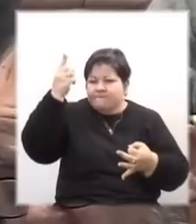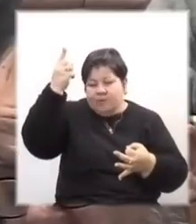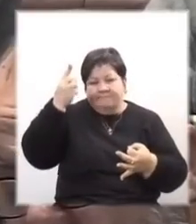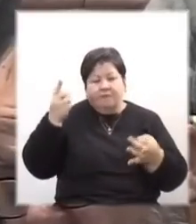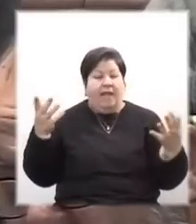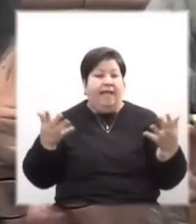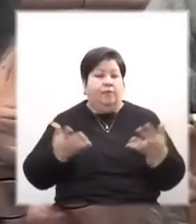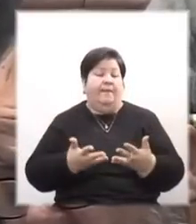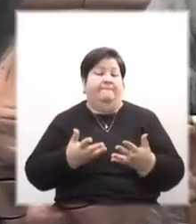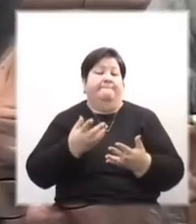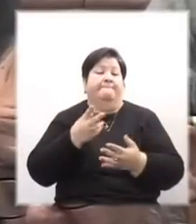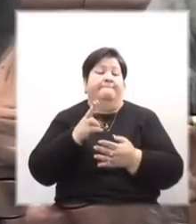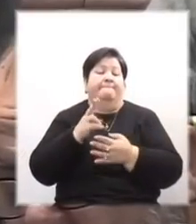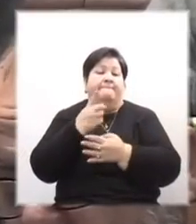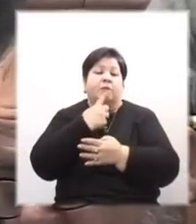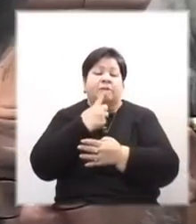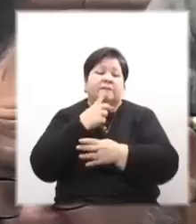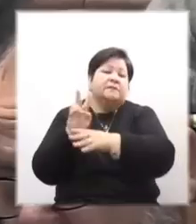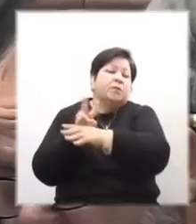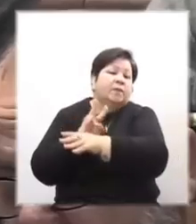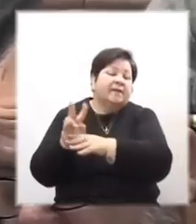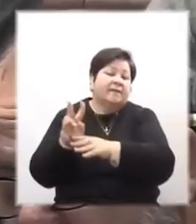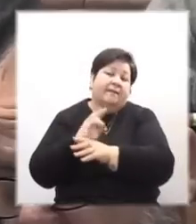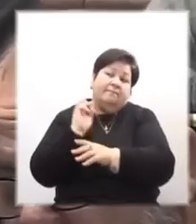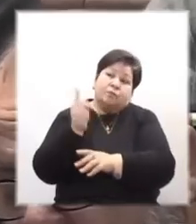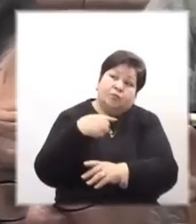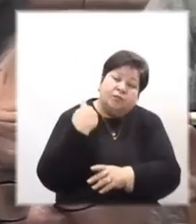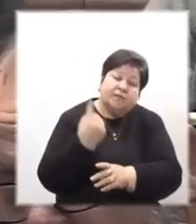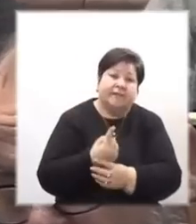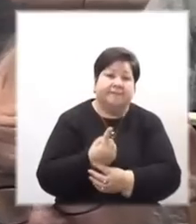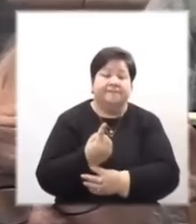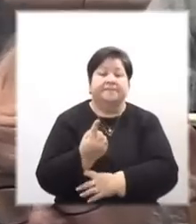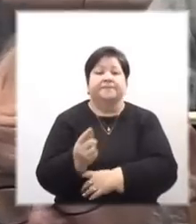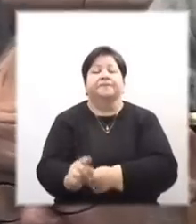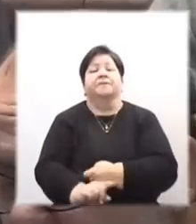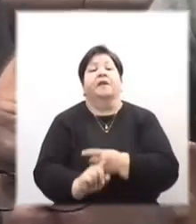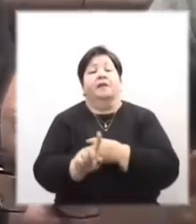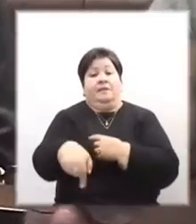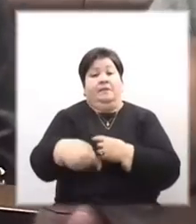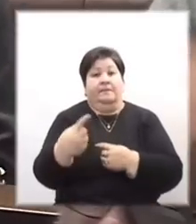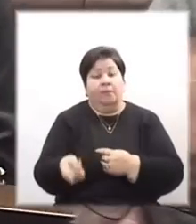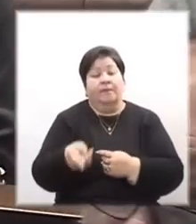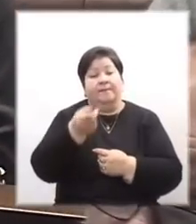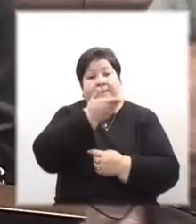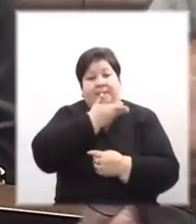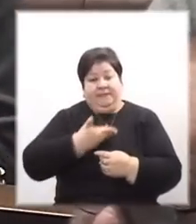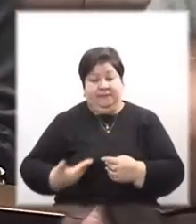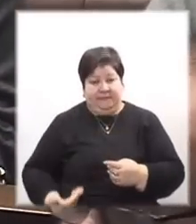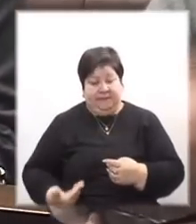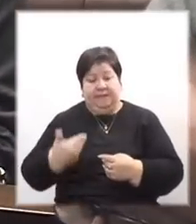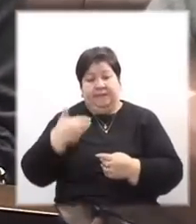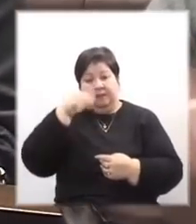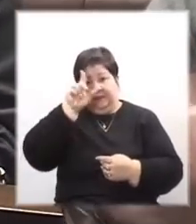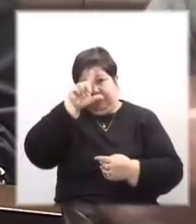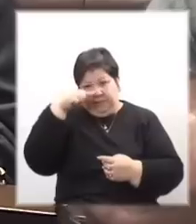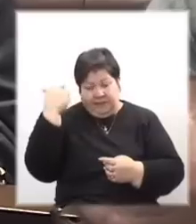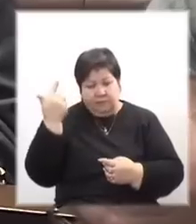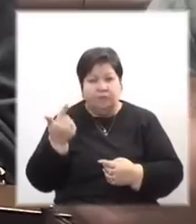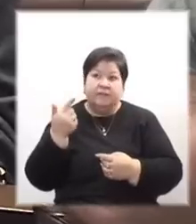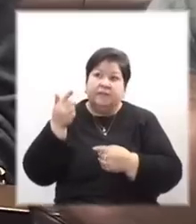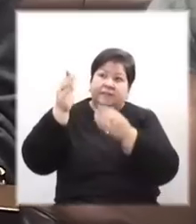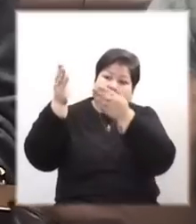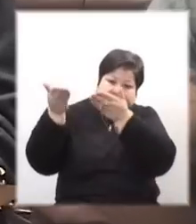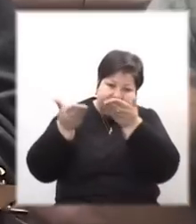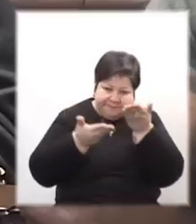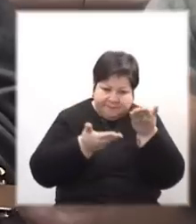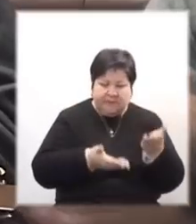actual política de seguridad pública. Al día siguiente fue cuando el presidente de la República recibe en la Torre Ejecutiva al